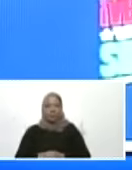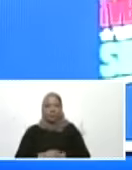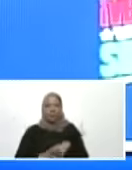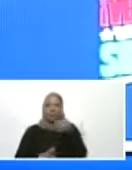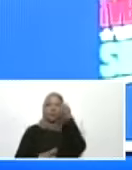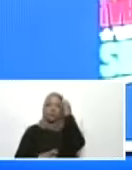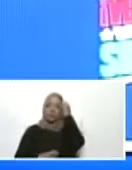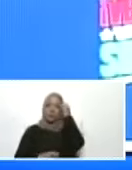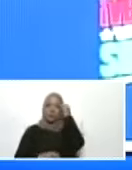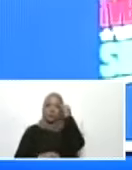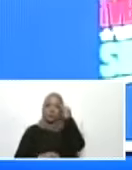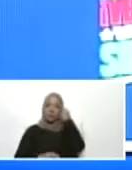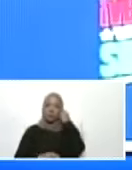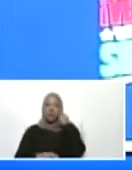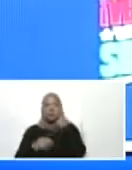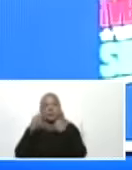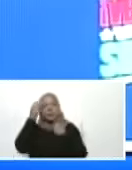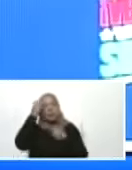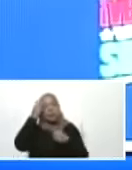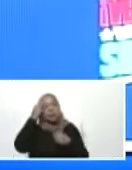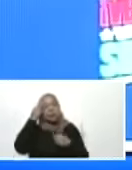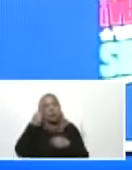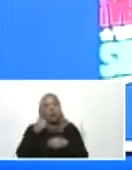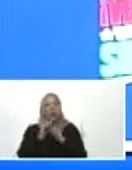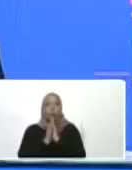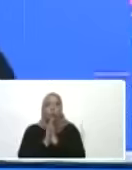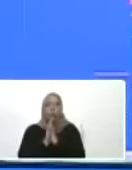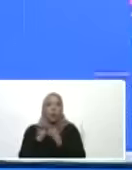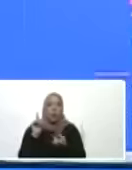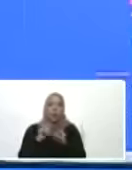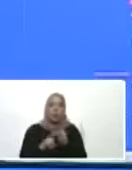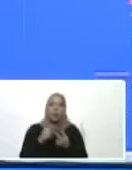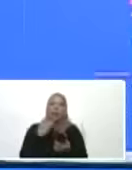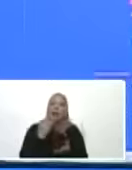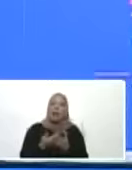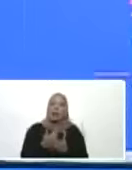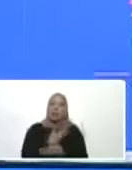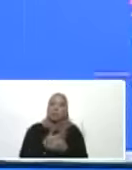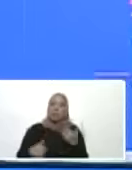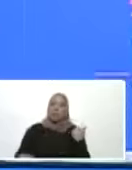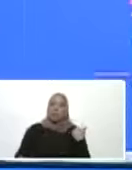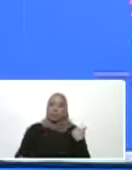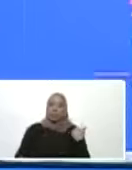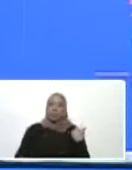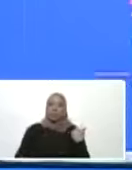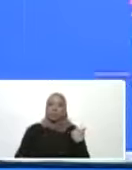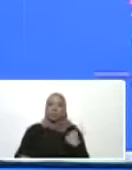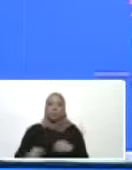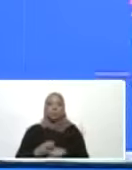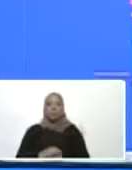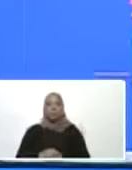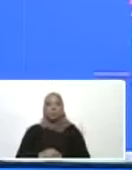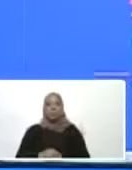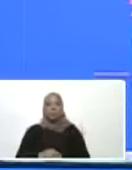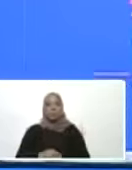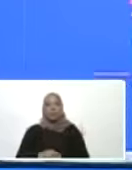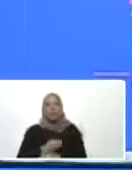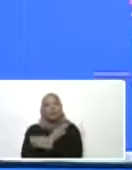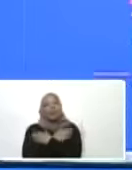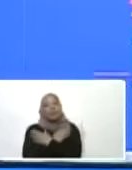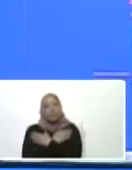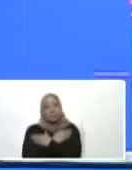de Maduro. Por favor, Cilita. Sí, bueno, gracias, presidente. Primero que todo,